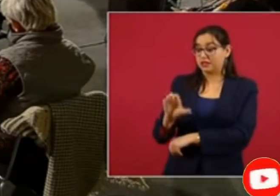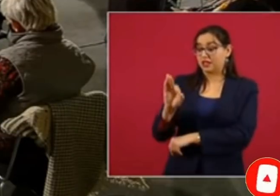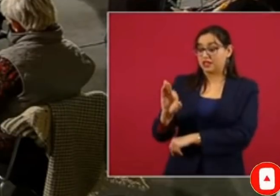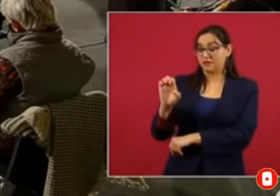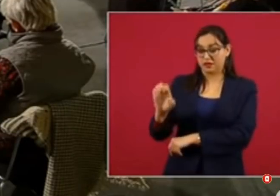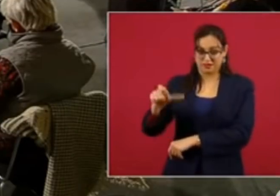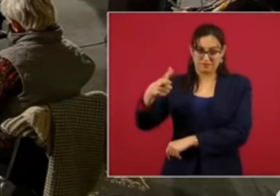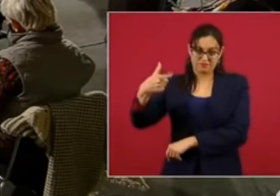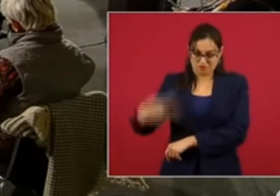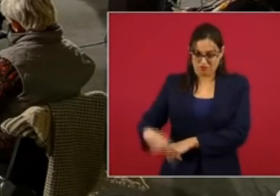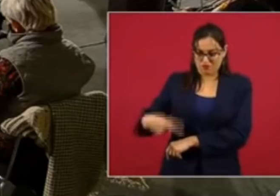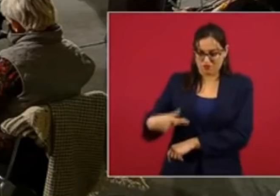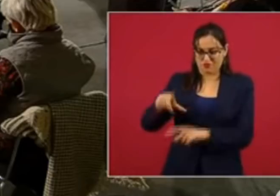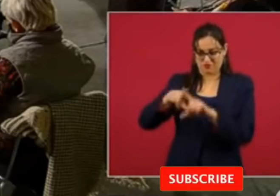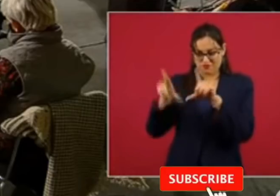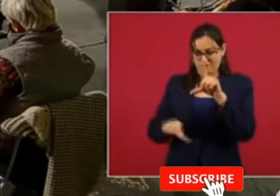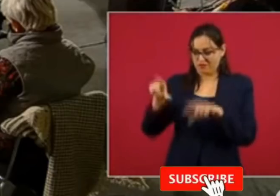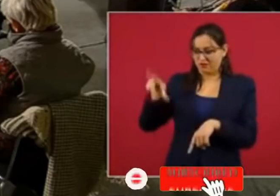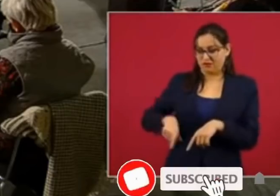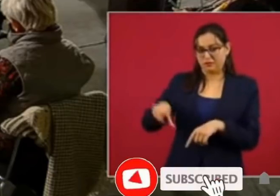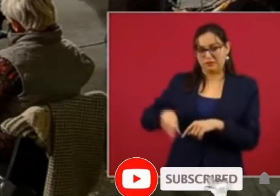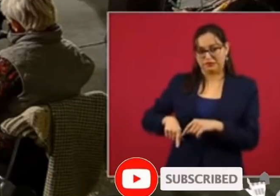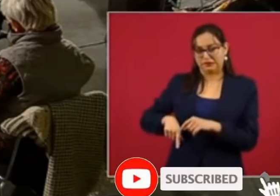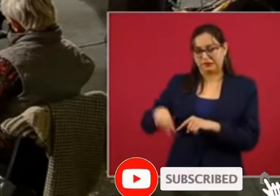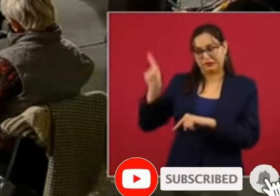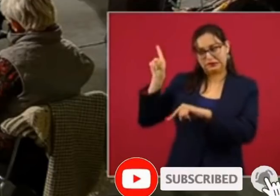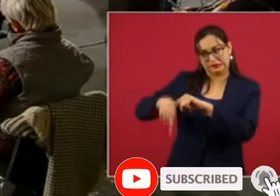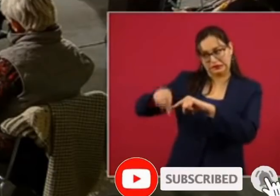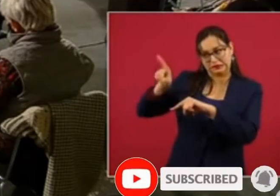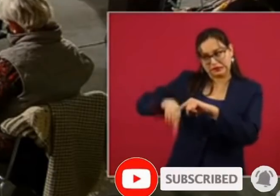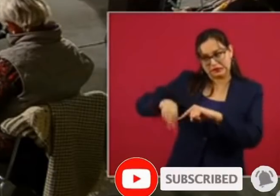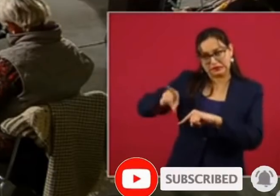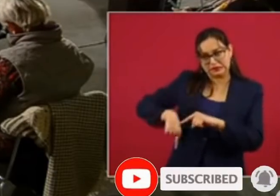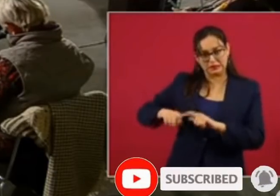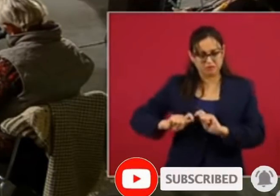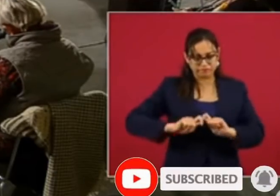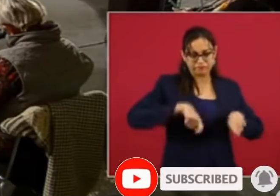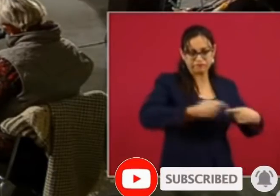de Electricidad, quitarle el mercado a la Comisión Federal de Electricidad,